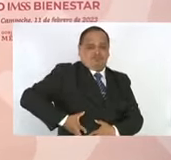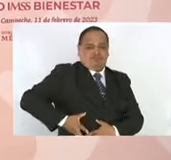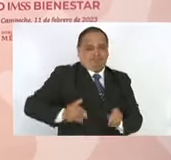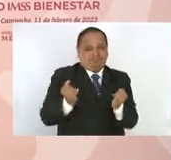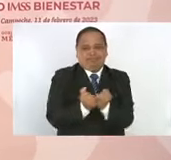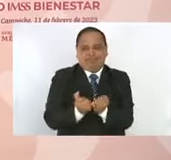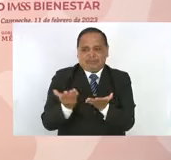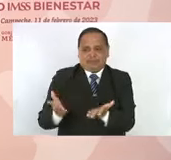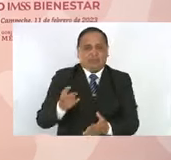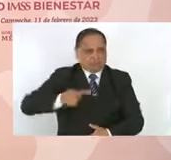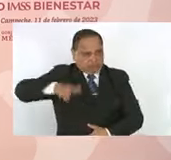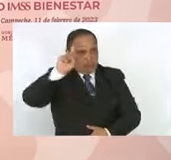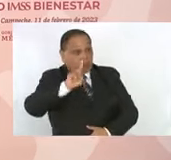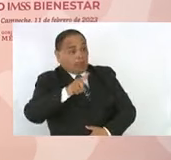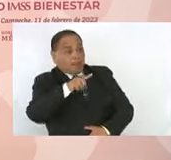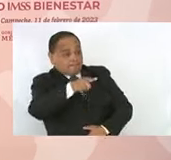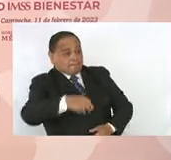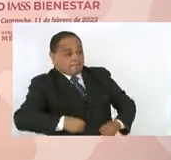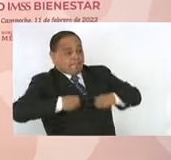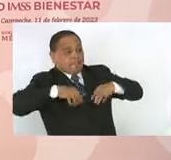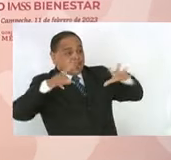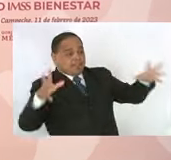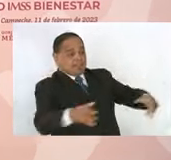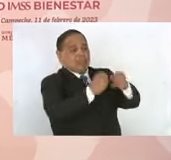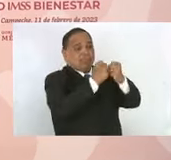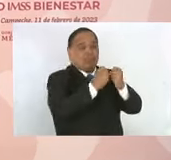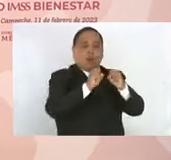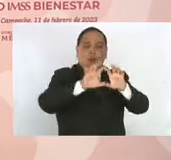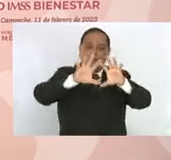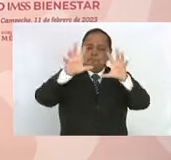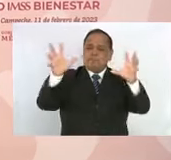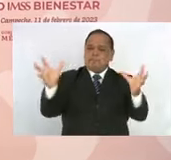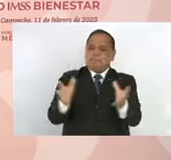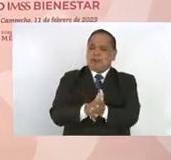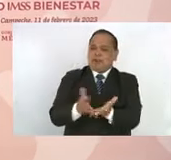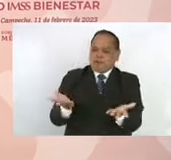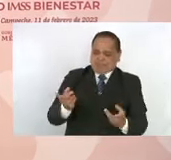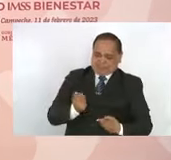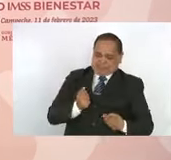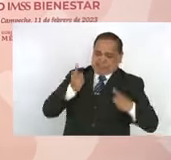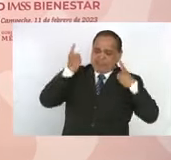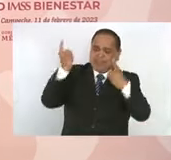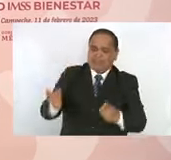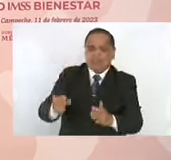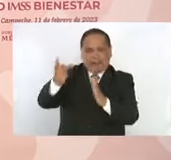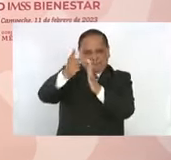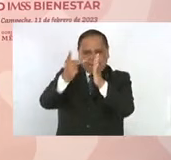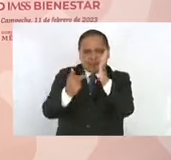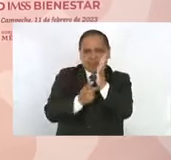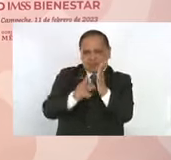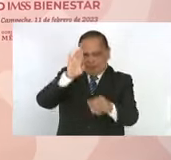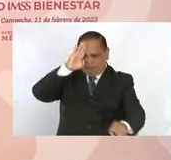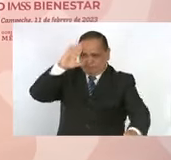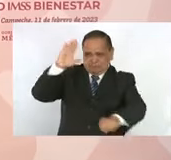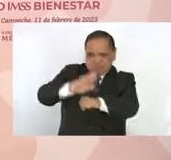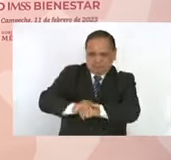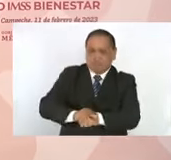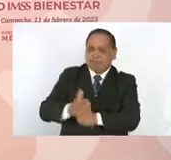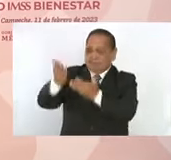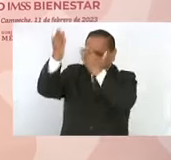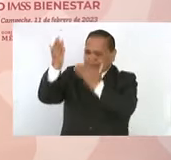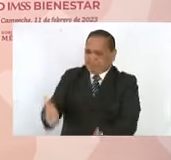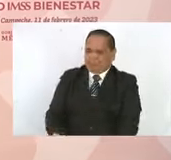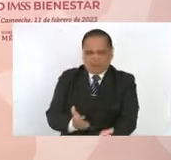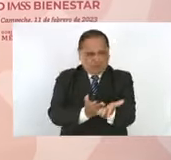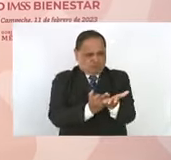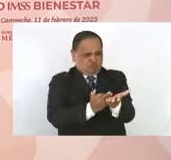disposición a salvar vidas en cualquier rincón del mundo, por vocación y por principios, los identifica como fieles